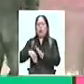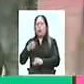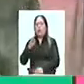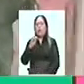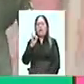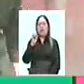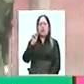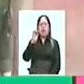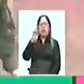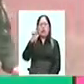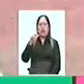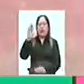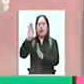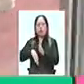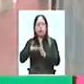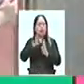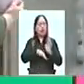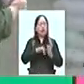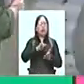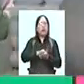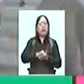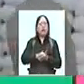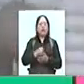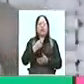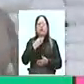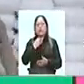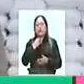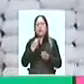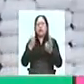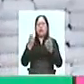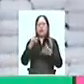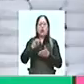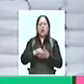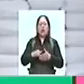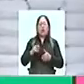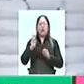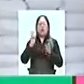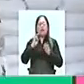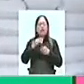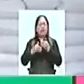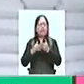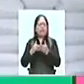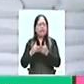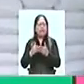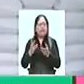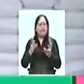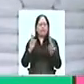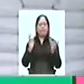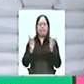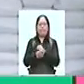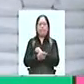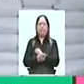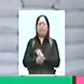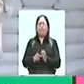tradicionales, aunque hay un sector, el agropecuario, que ha tenido un comportamiento muy destacado, y dentro de este,